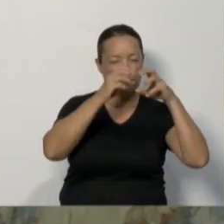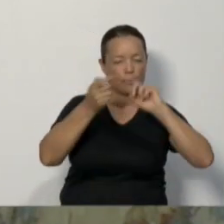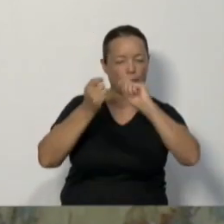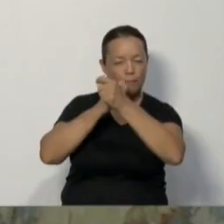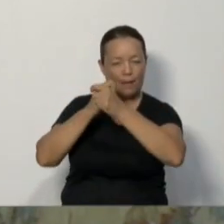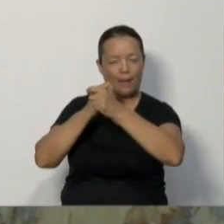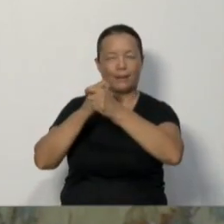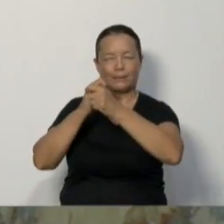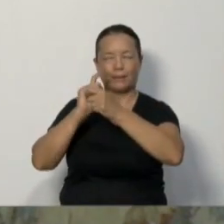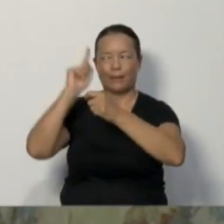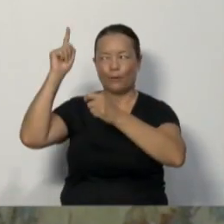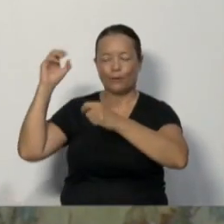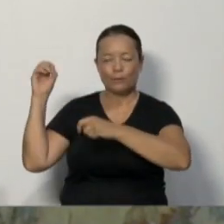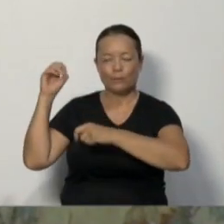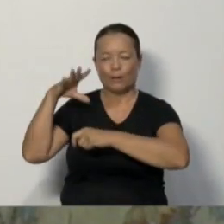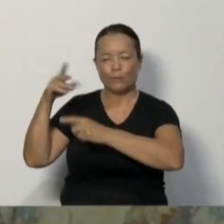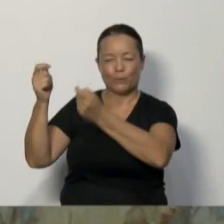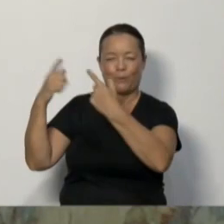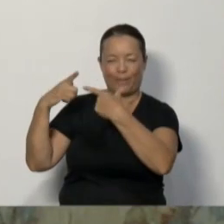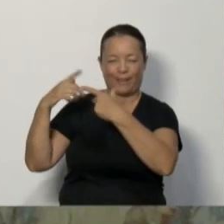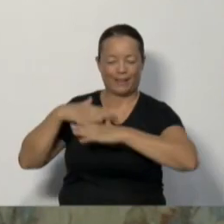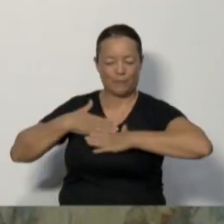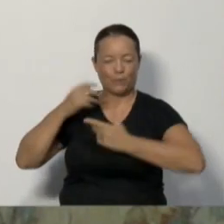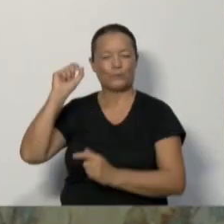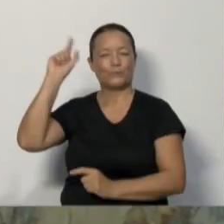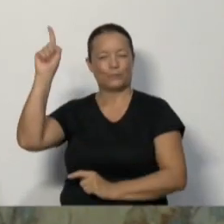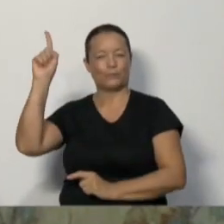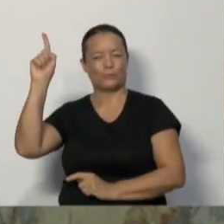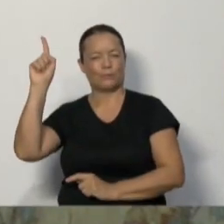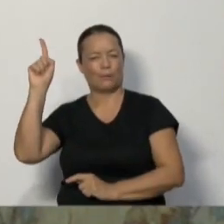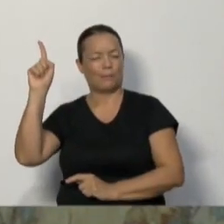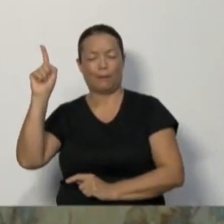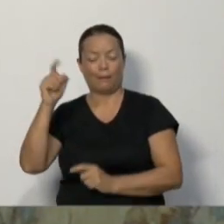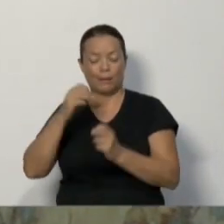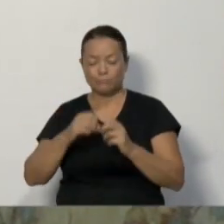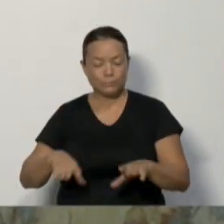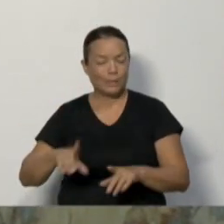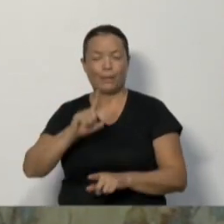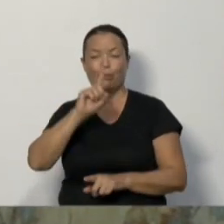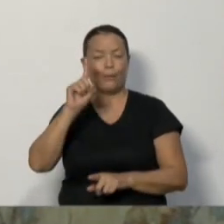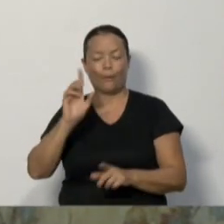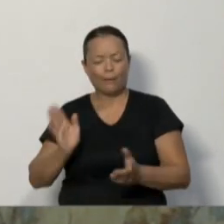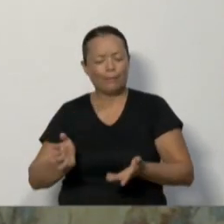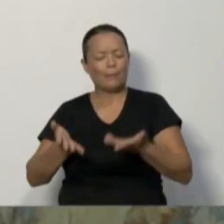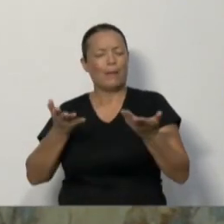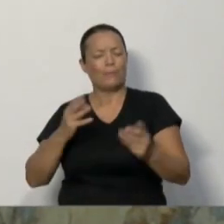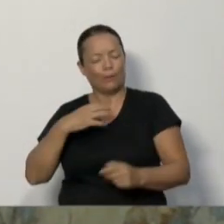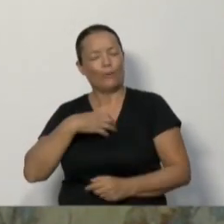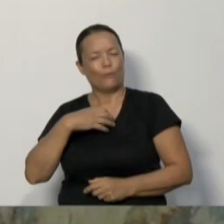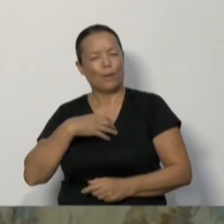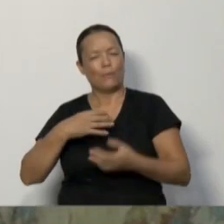al resplandor radiante del amor de Dios, para que no nos desanimemos y